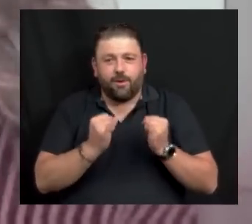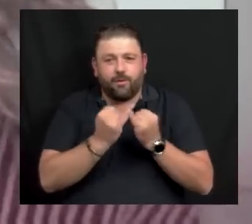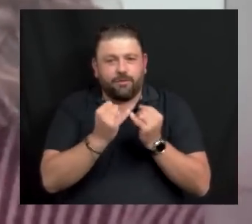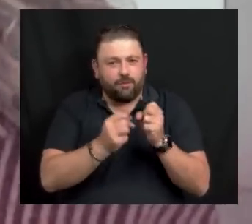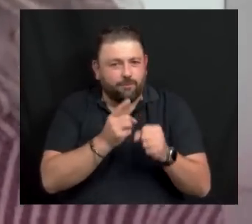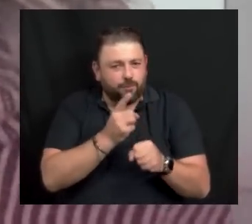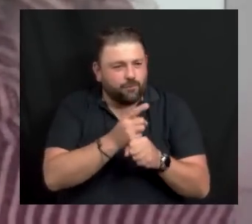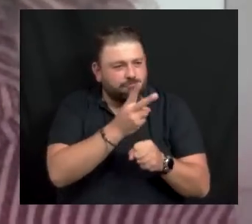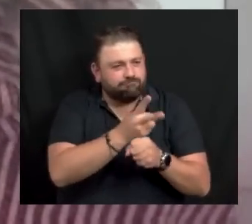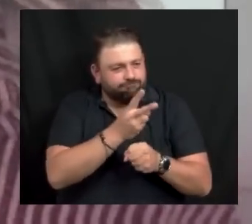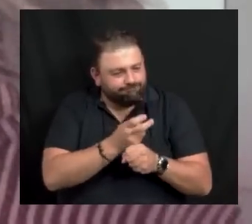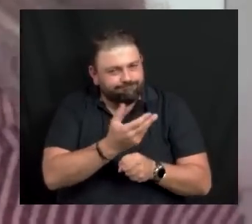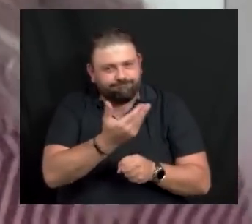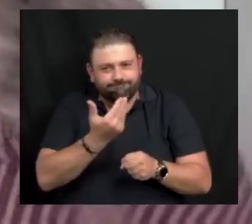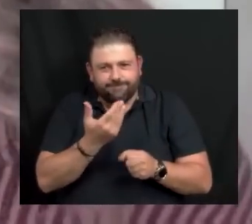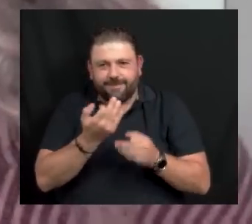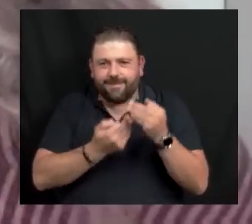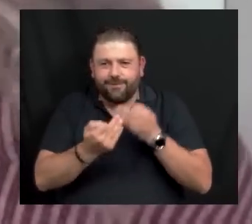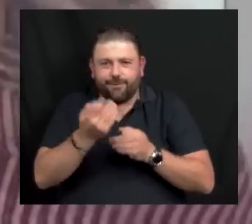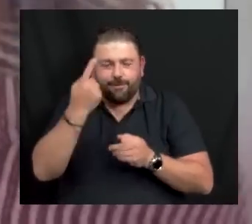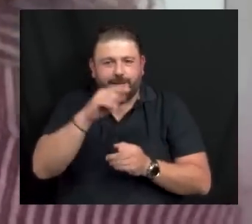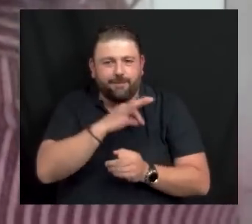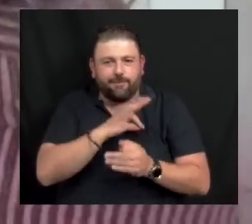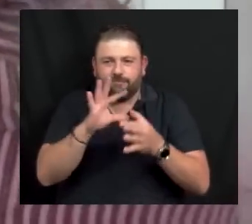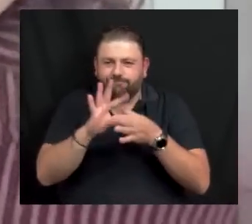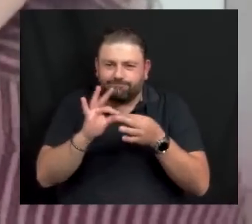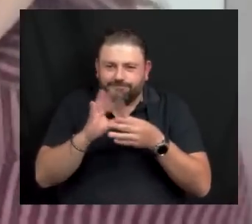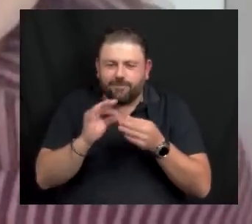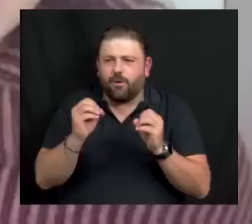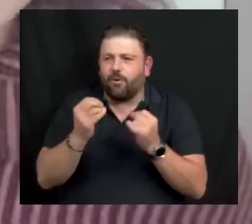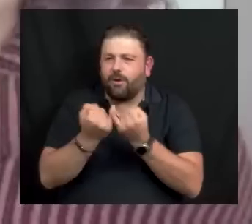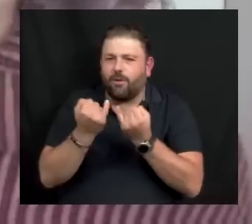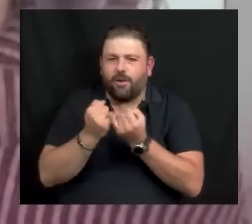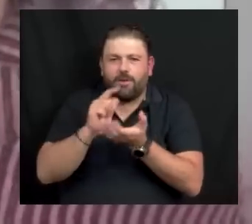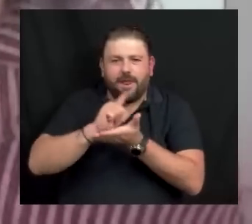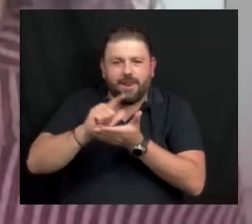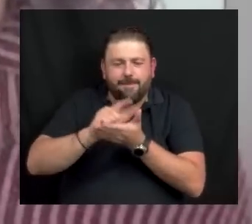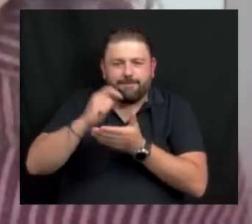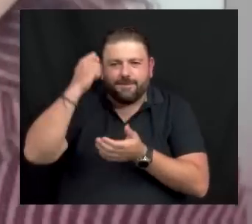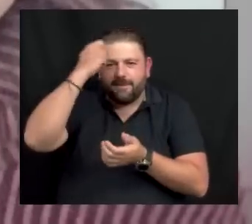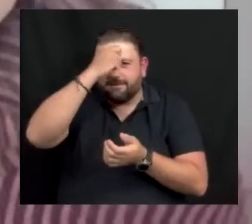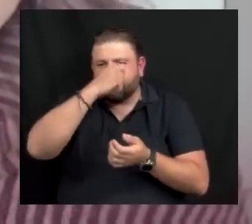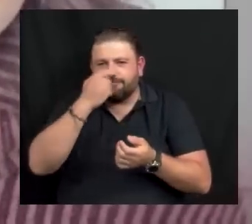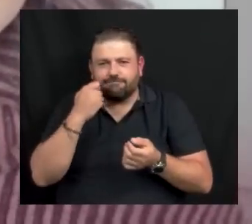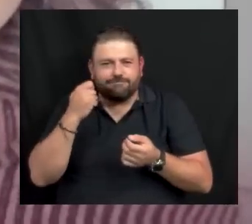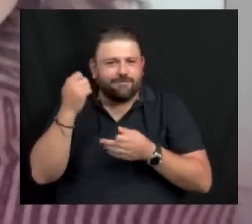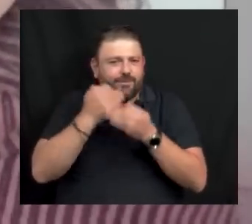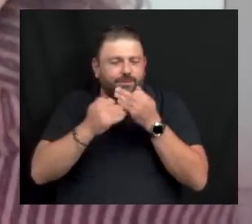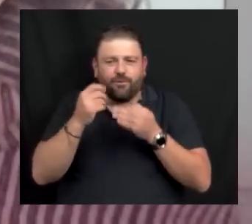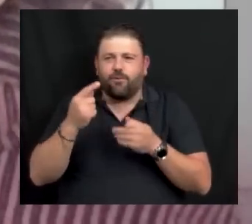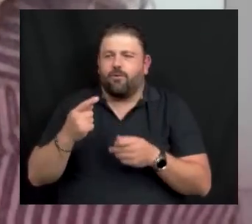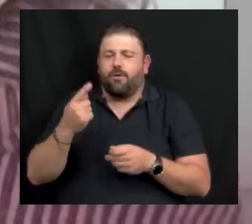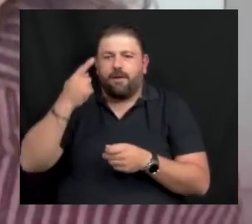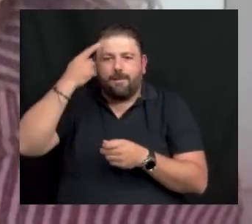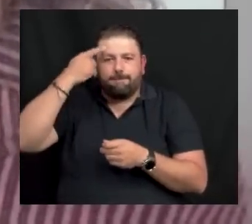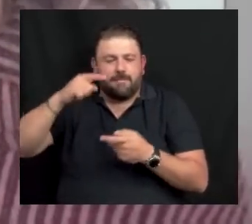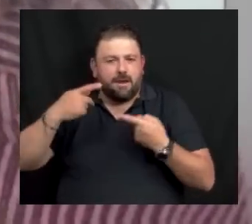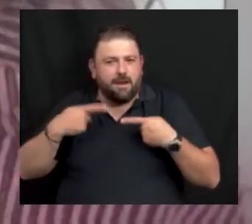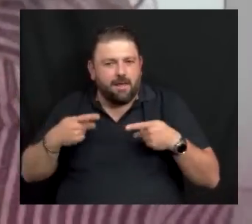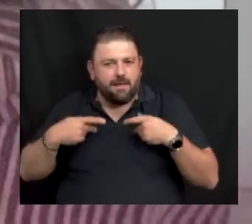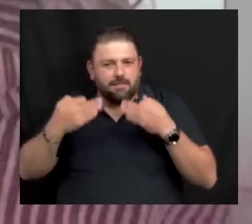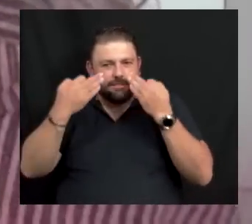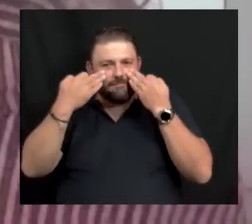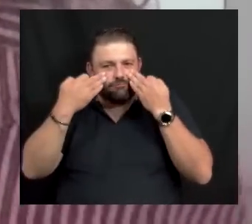que venga o lo cito para una limpieza facial, hace el trabajo y la labor de compartir con la gente lo que tengo en las